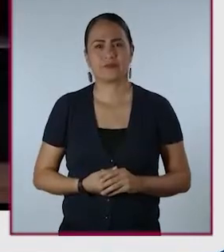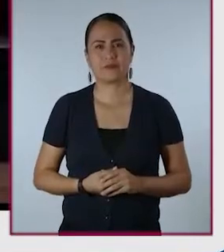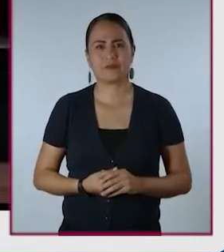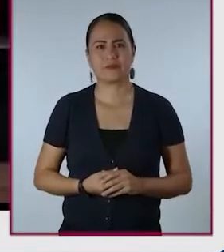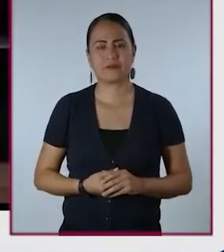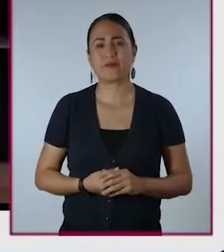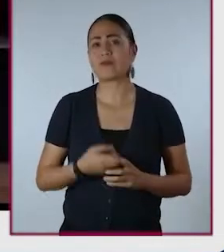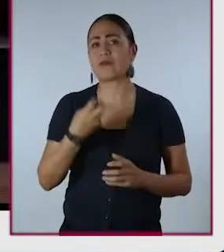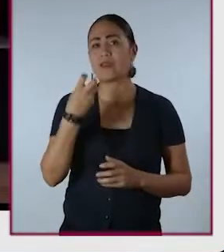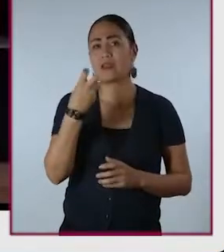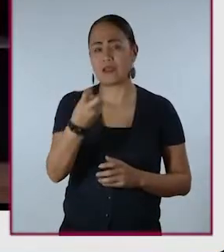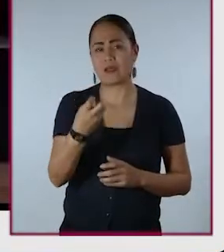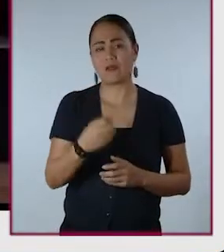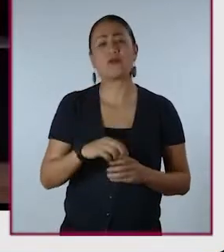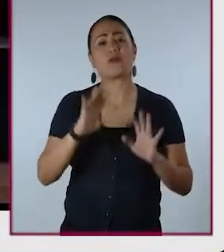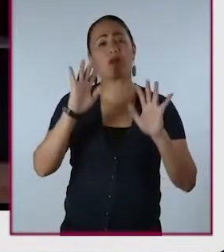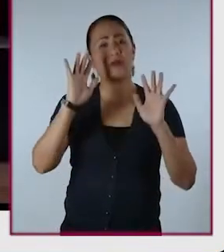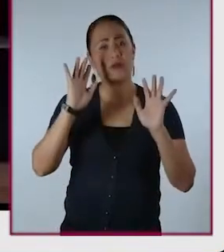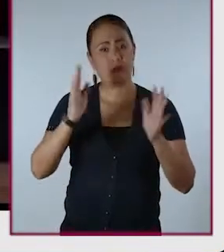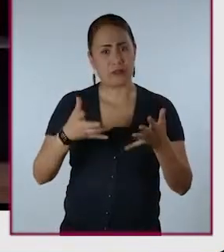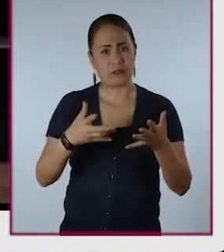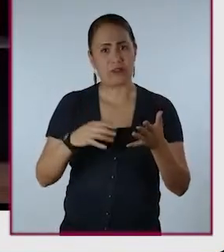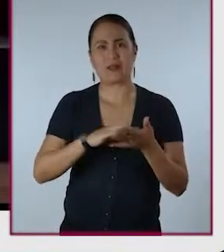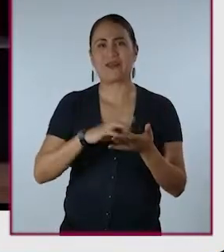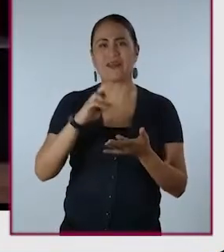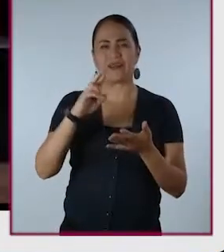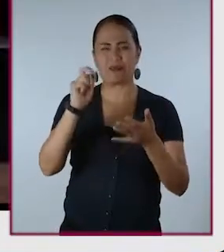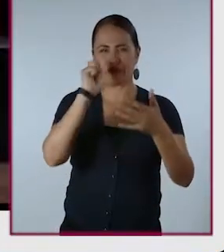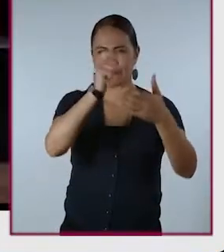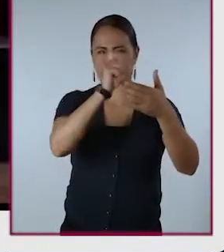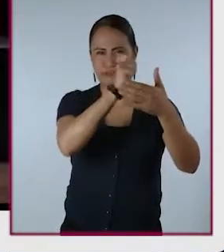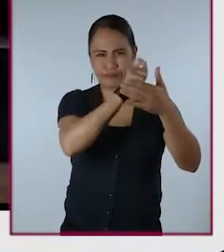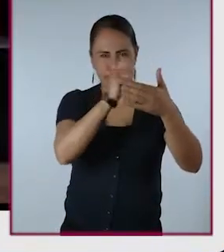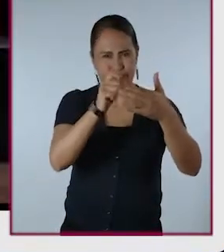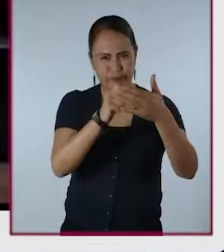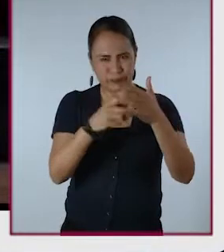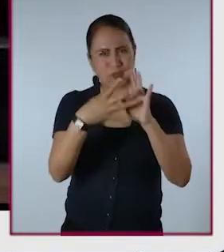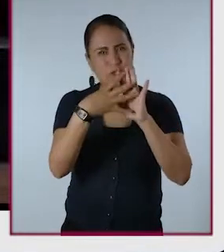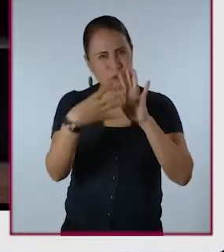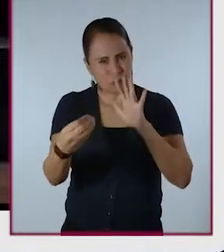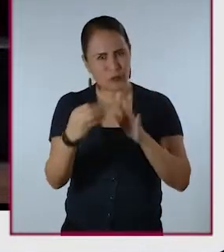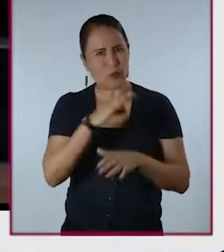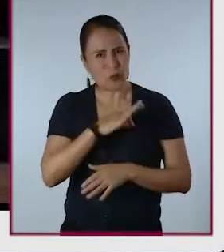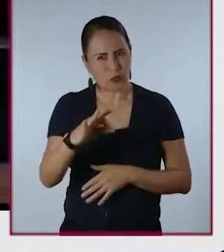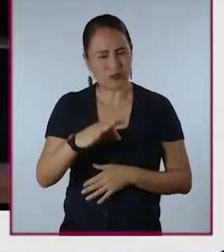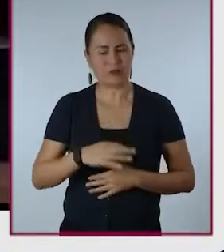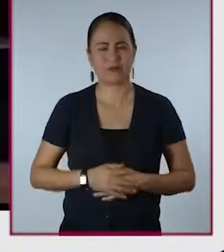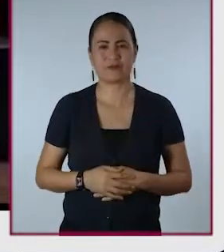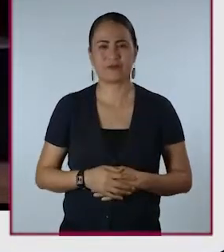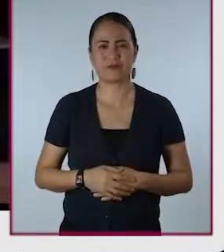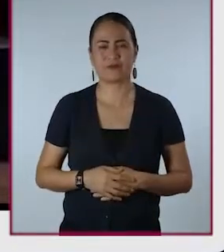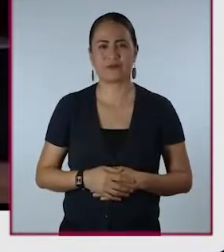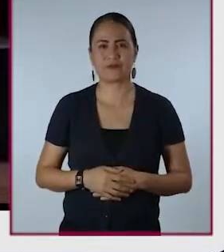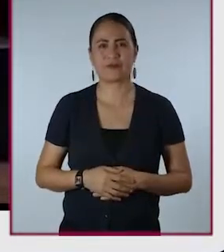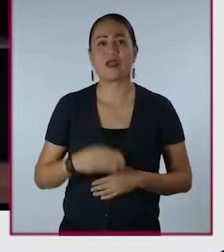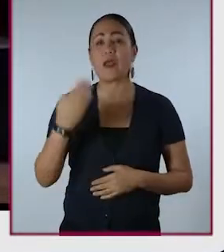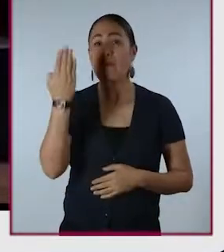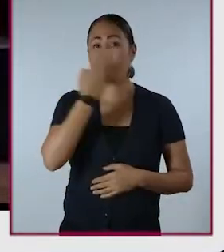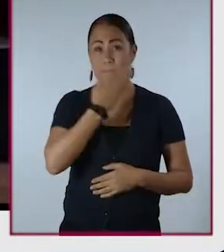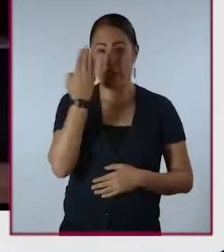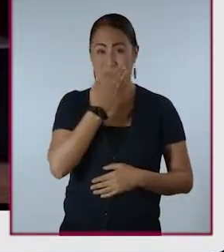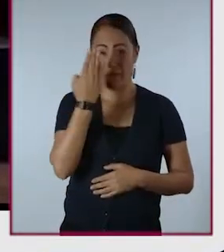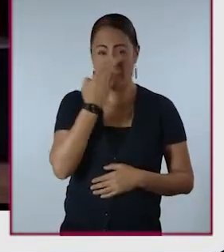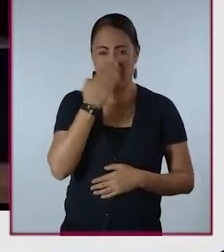hasta que no llega el grabado en relieve. Entonces, la Biblia de